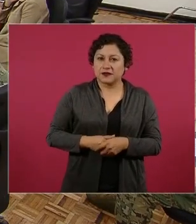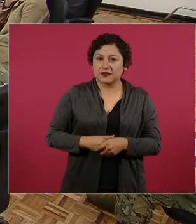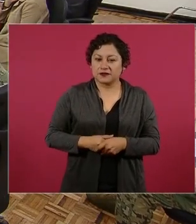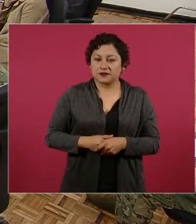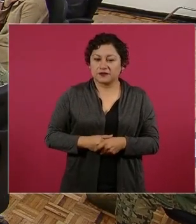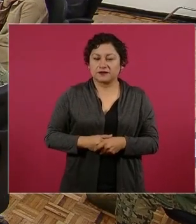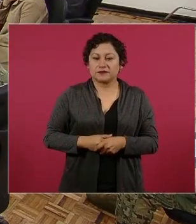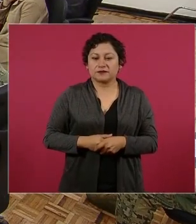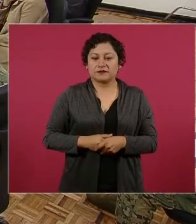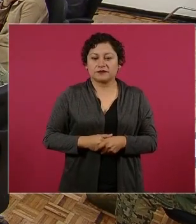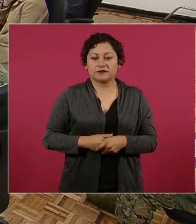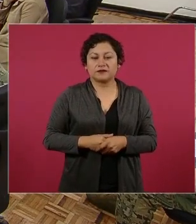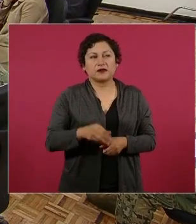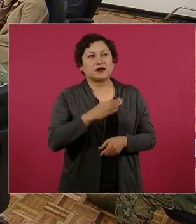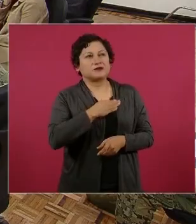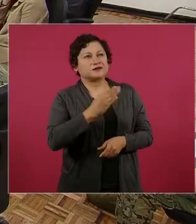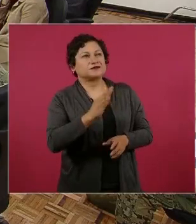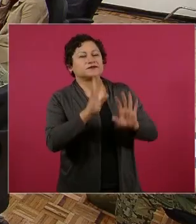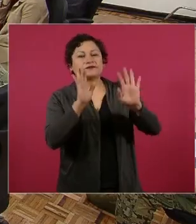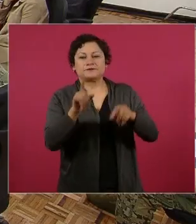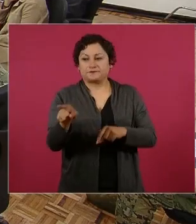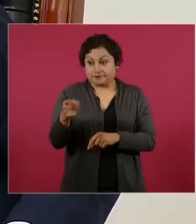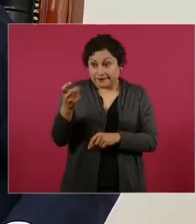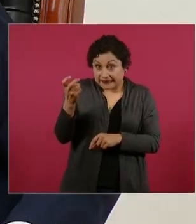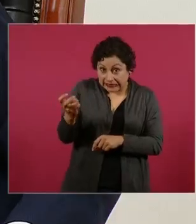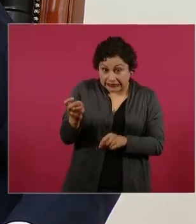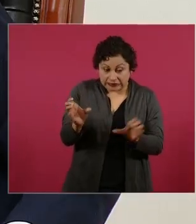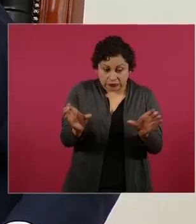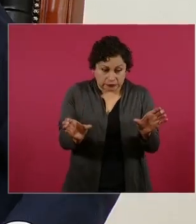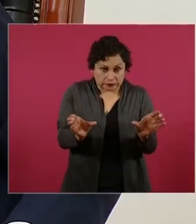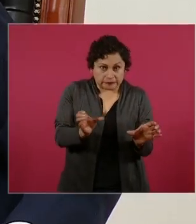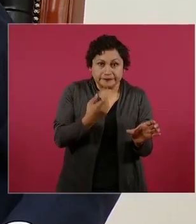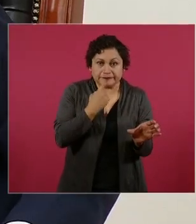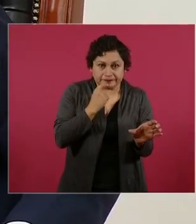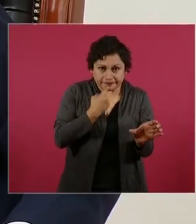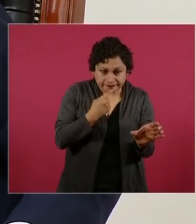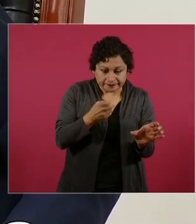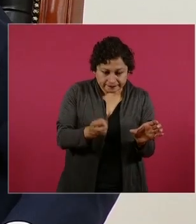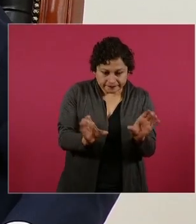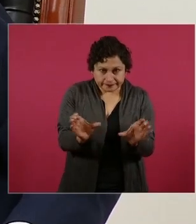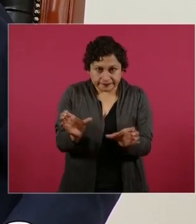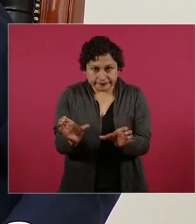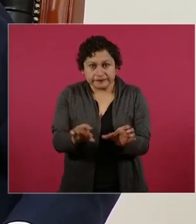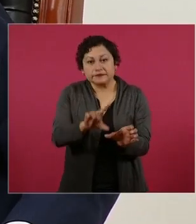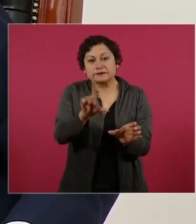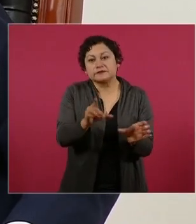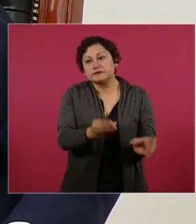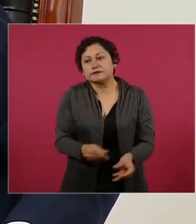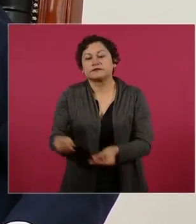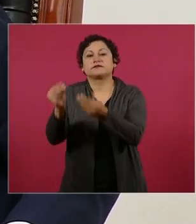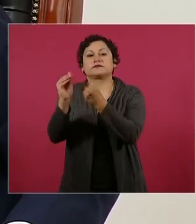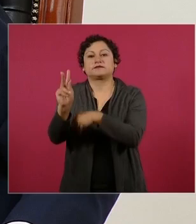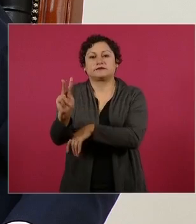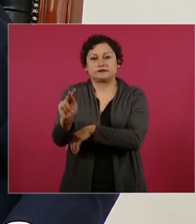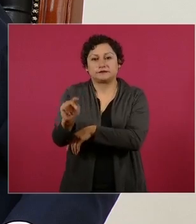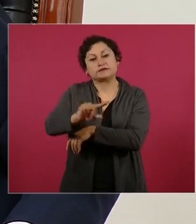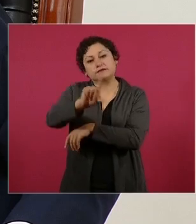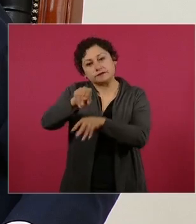Bueno, y luego pasó eso a la pantalla, a las a las redes,